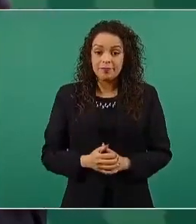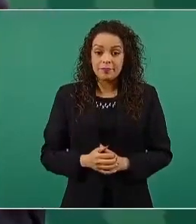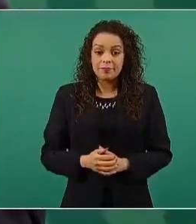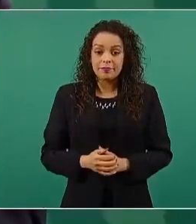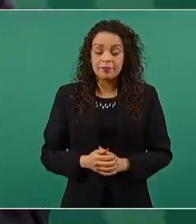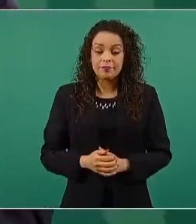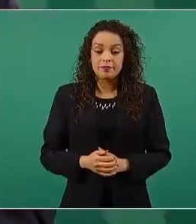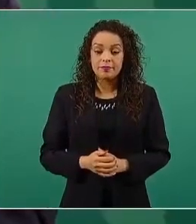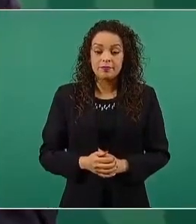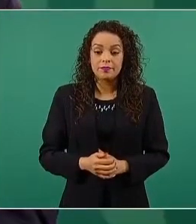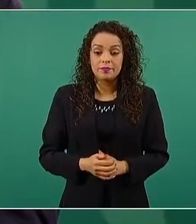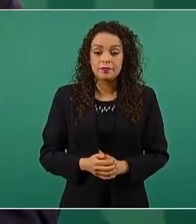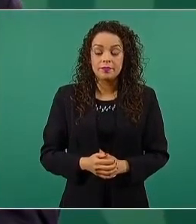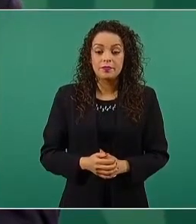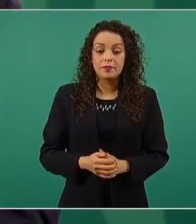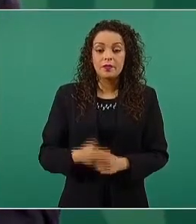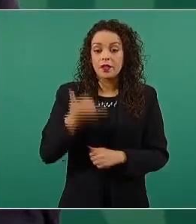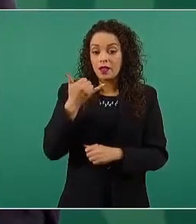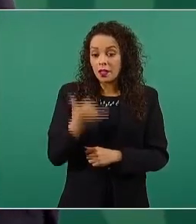muy